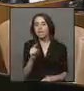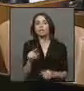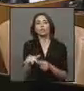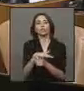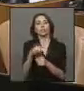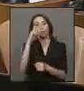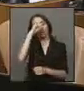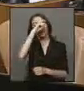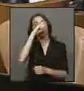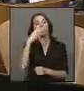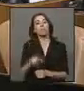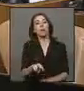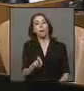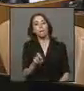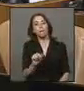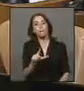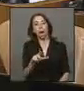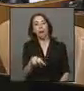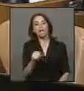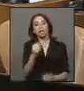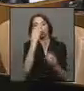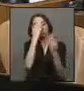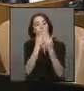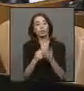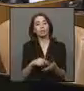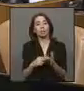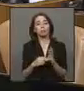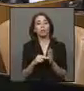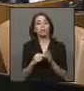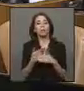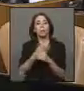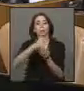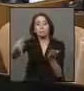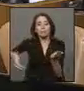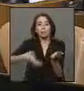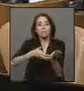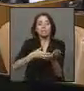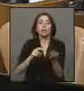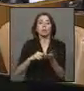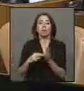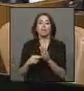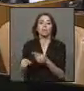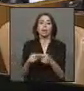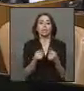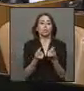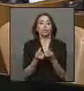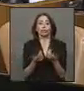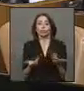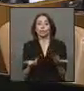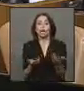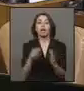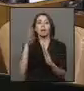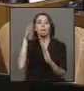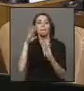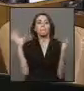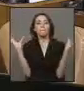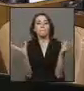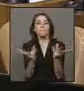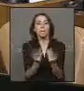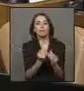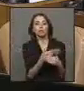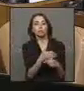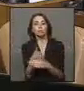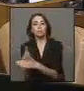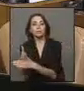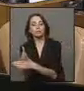situación más complicada, de manera de enfrentar los diversos problemas pesqueros y sociales que enfrentan, no solo por la baja de la biomasa pesquera y